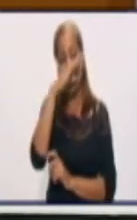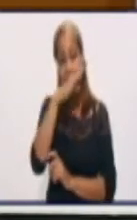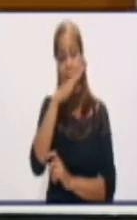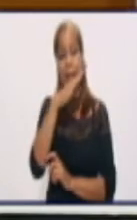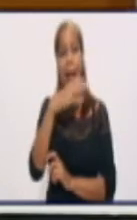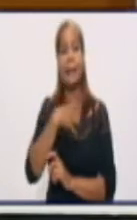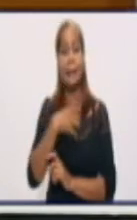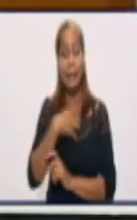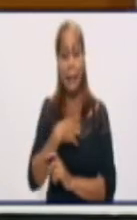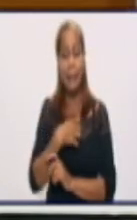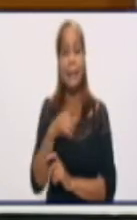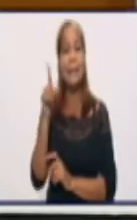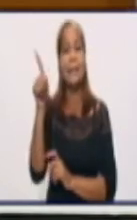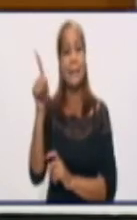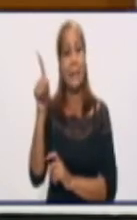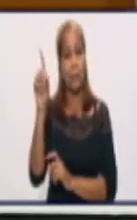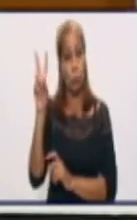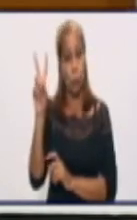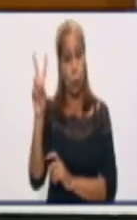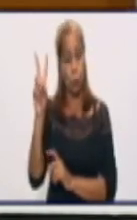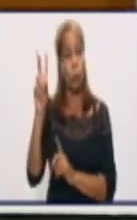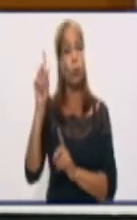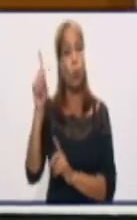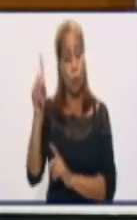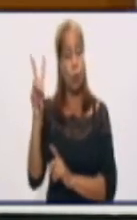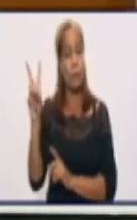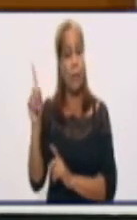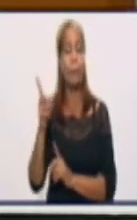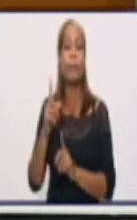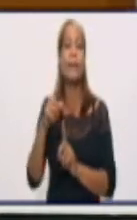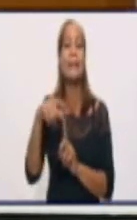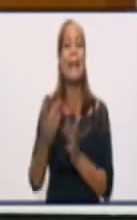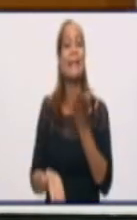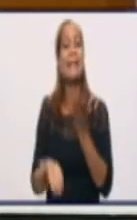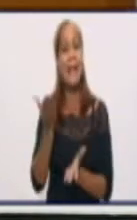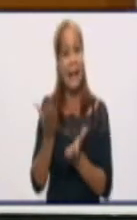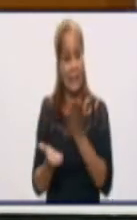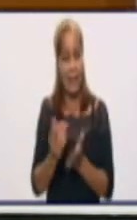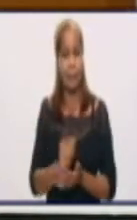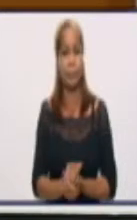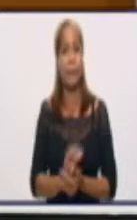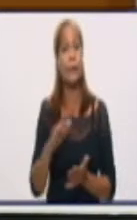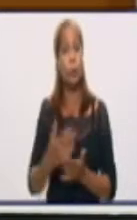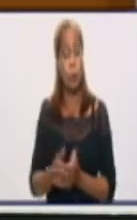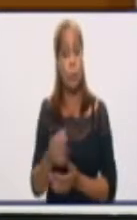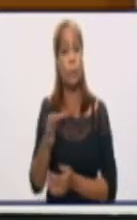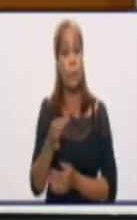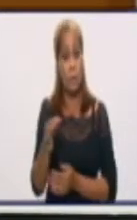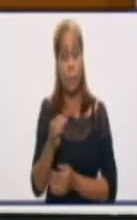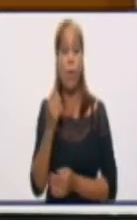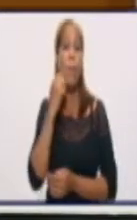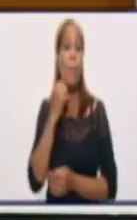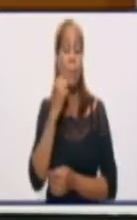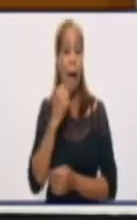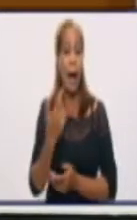días y 112 de tasa. Son los municipios hoy que mayor tasa reportan. La provincia hoy tiene una tasa